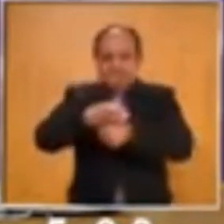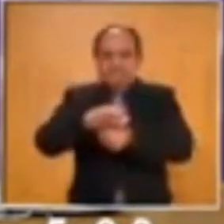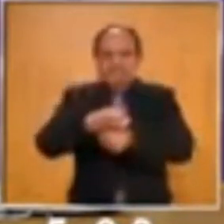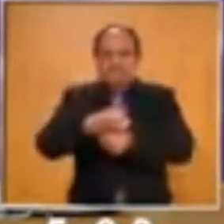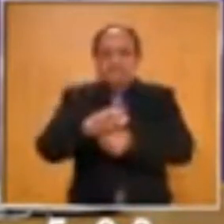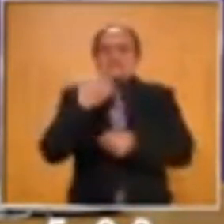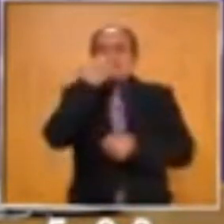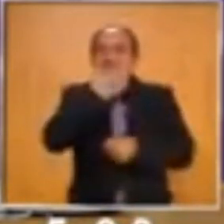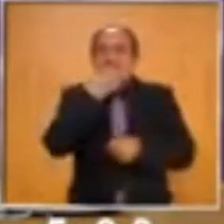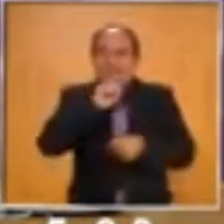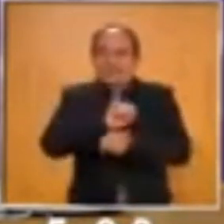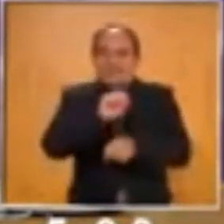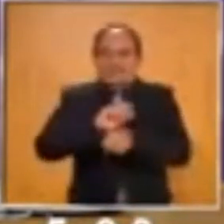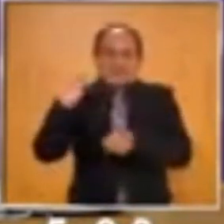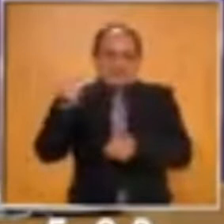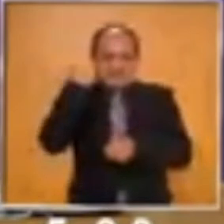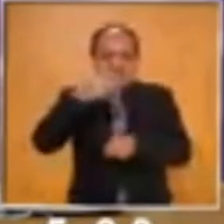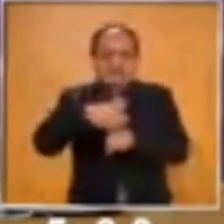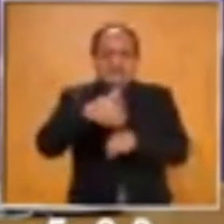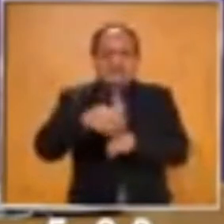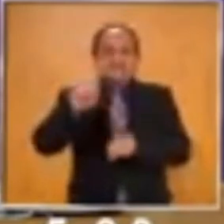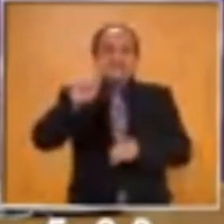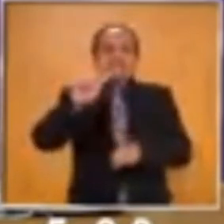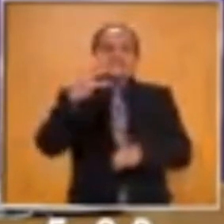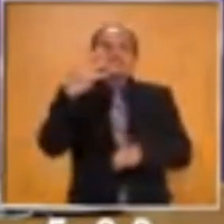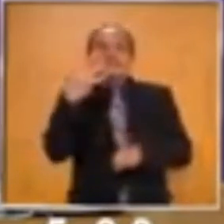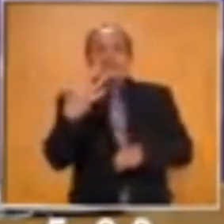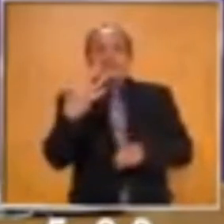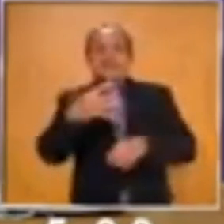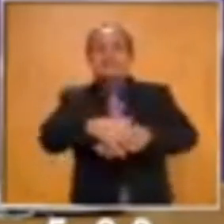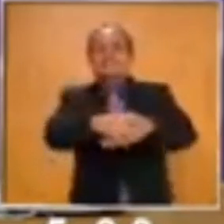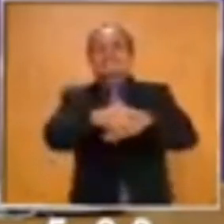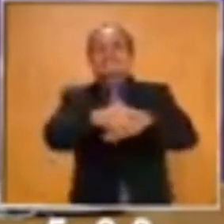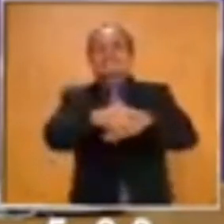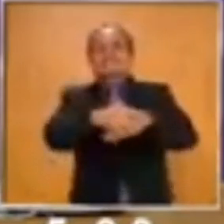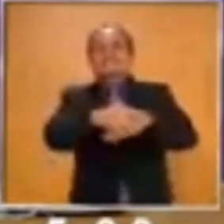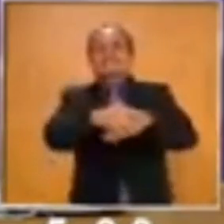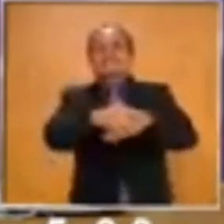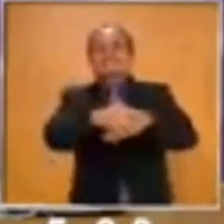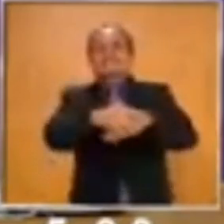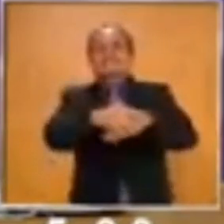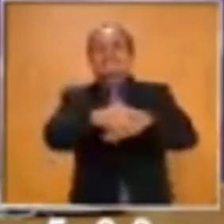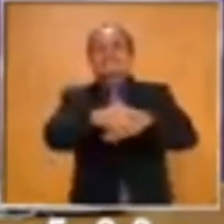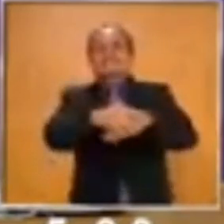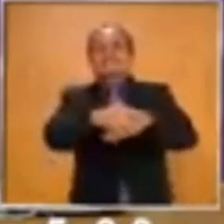en la Escuela Secundaria Técnica número 74, al cual le mando un cordial saludo